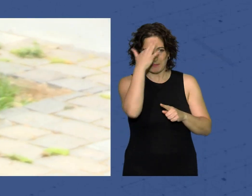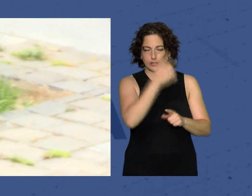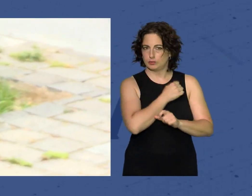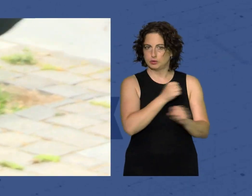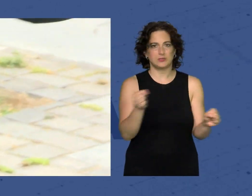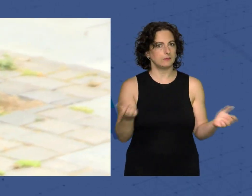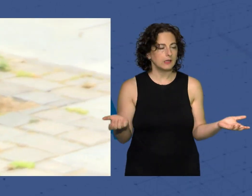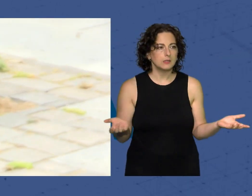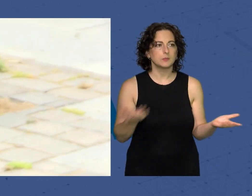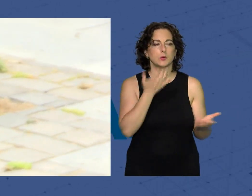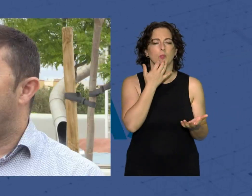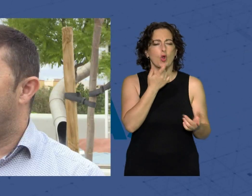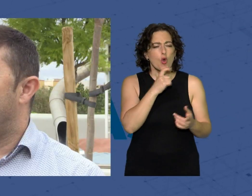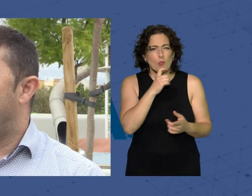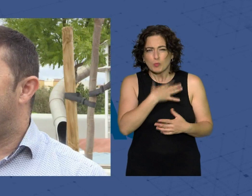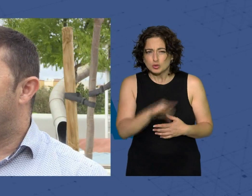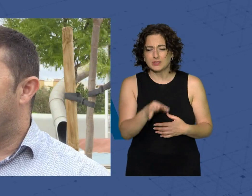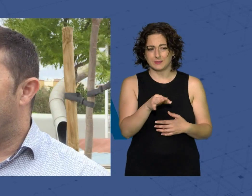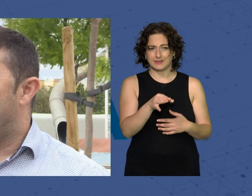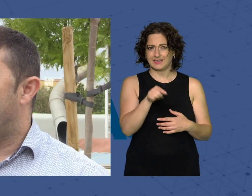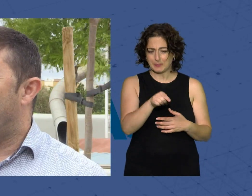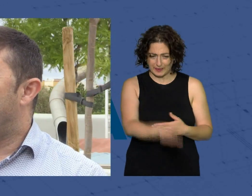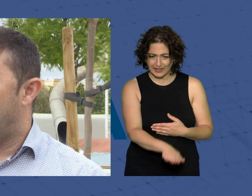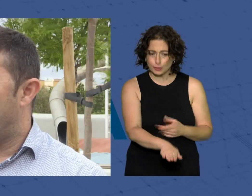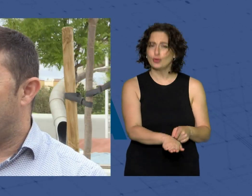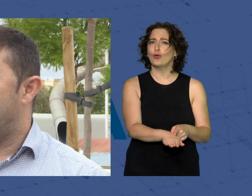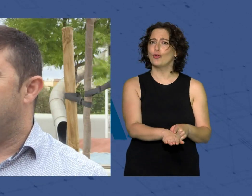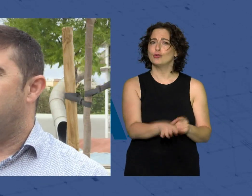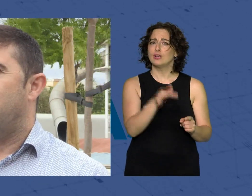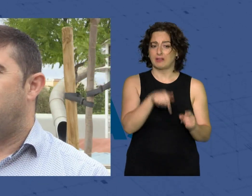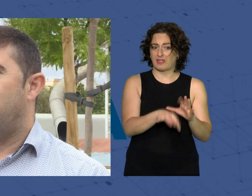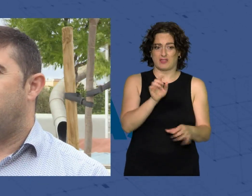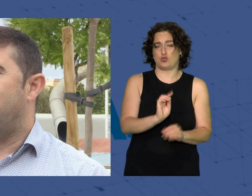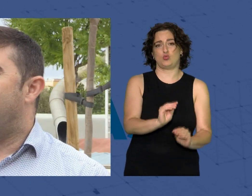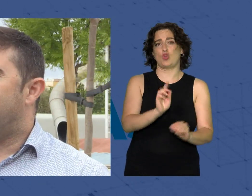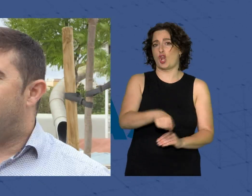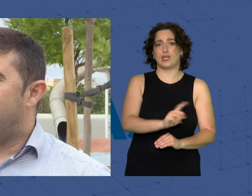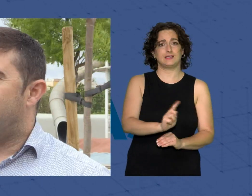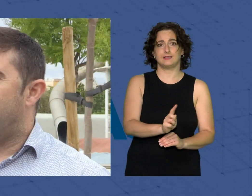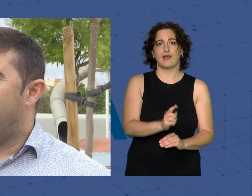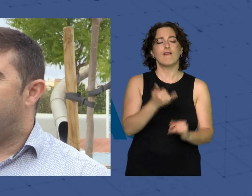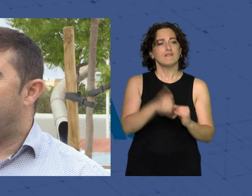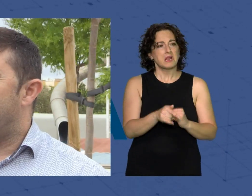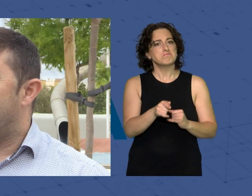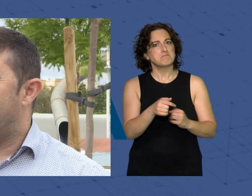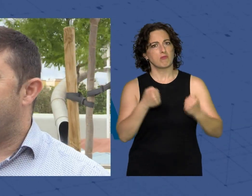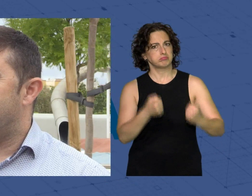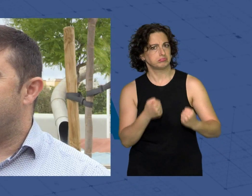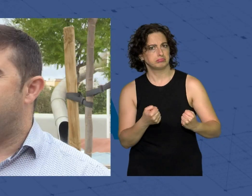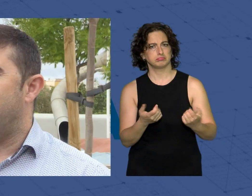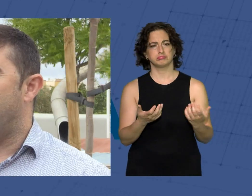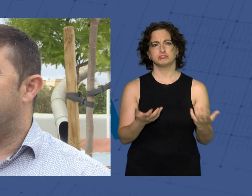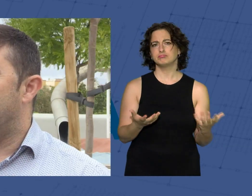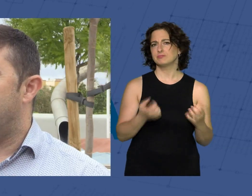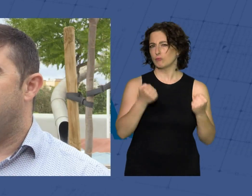Tú dices cómo es posible que a él ya tan pequeño, que no ha decidido esto, tenga detrás esa piedra tan